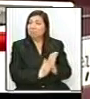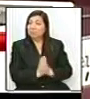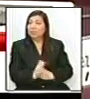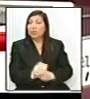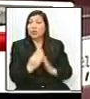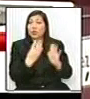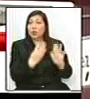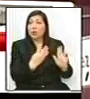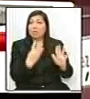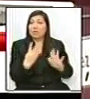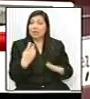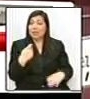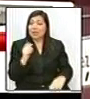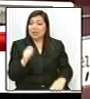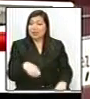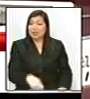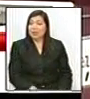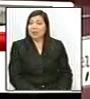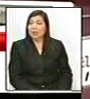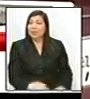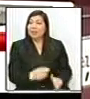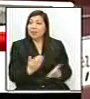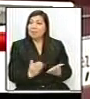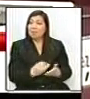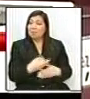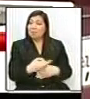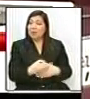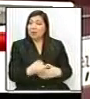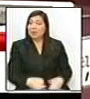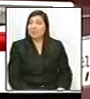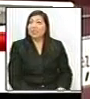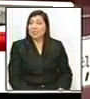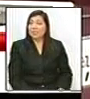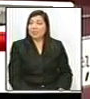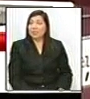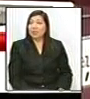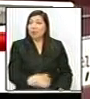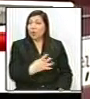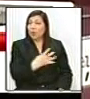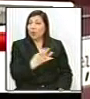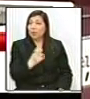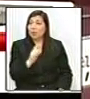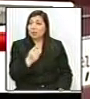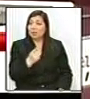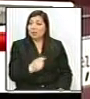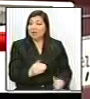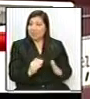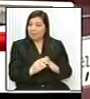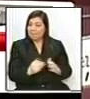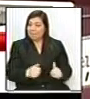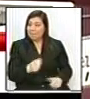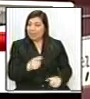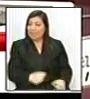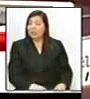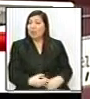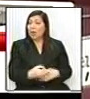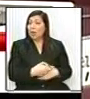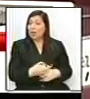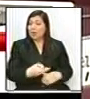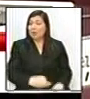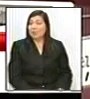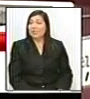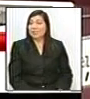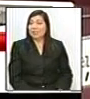al 99% de esta provincia, es decir, a 400.000 habitantes de la provincia